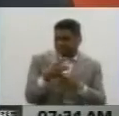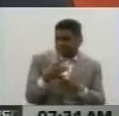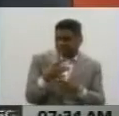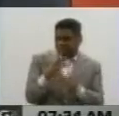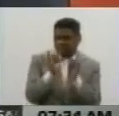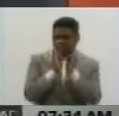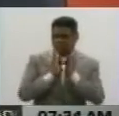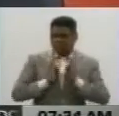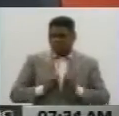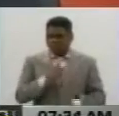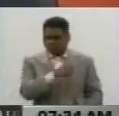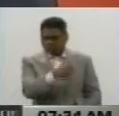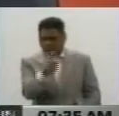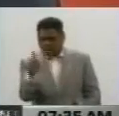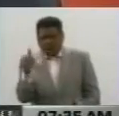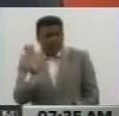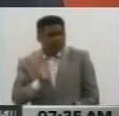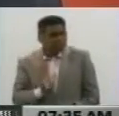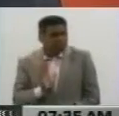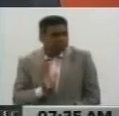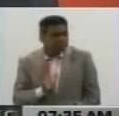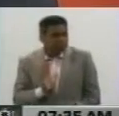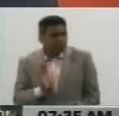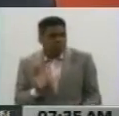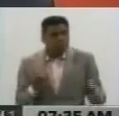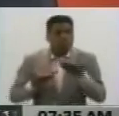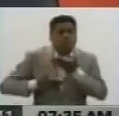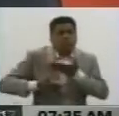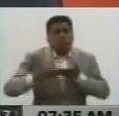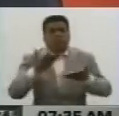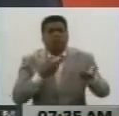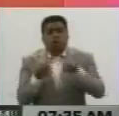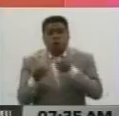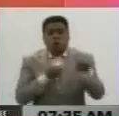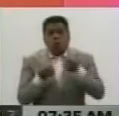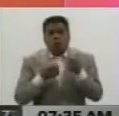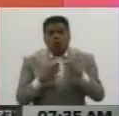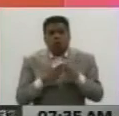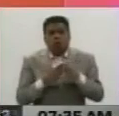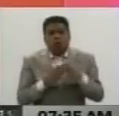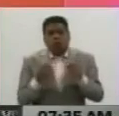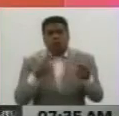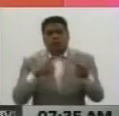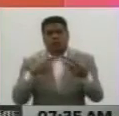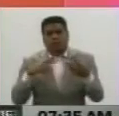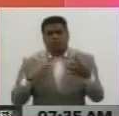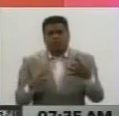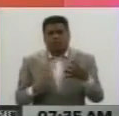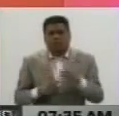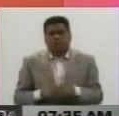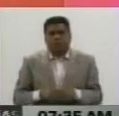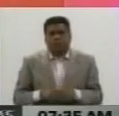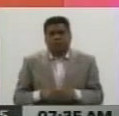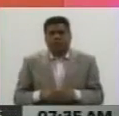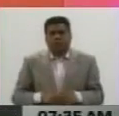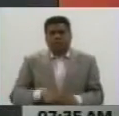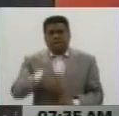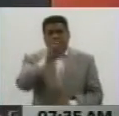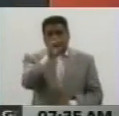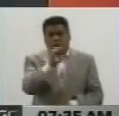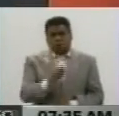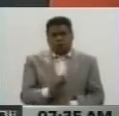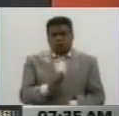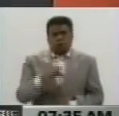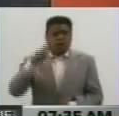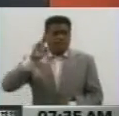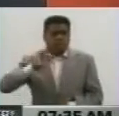Existe también una relación de control de nuestros recursos naturales no renovables en el sur del estado Bolívar, así como hoy